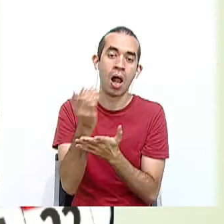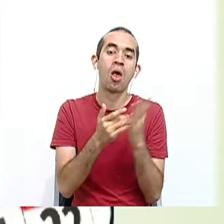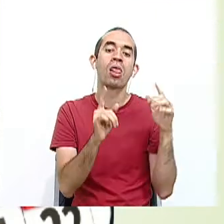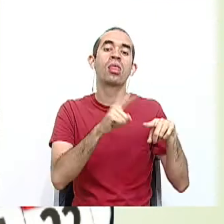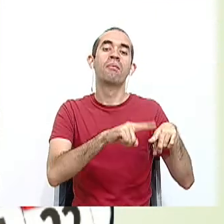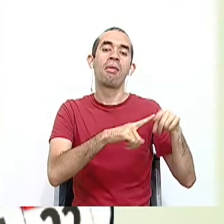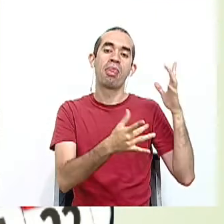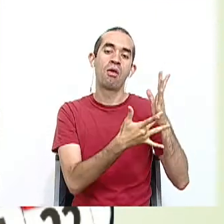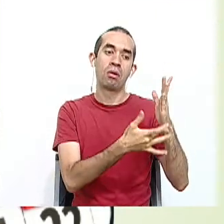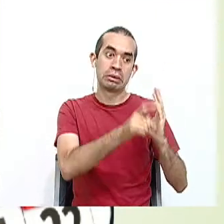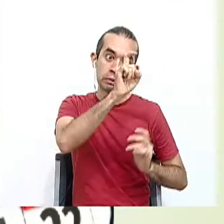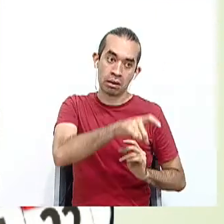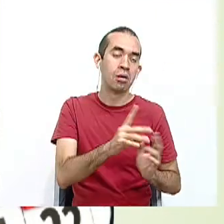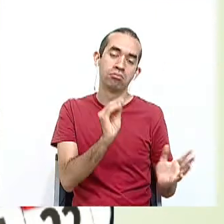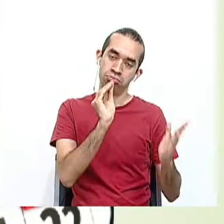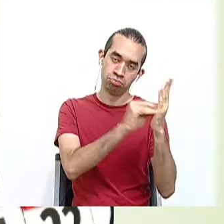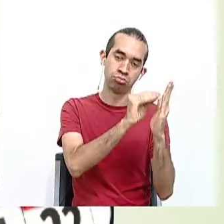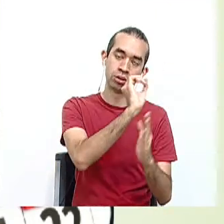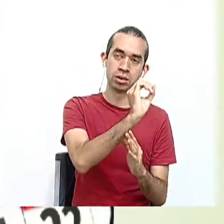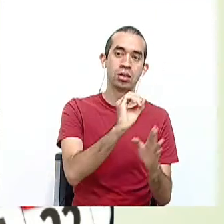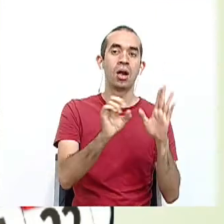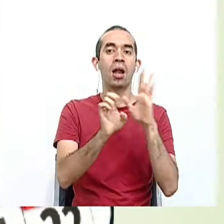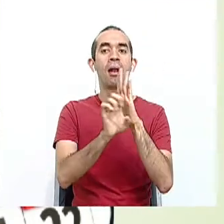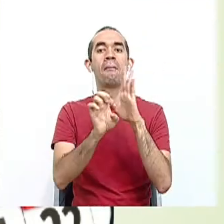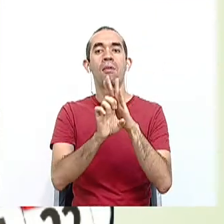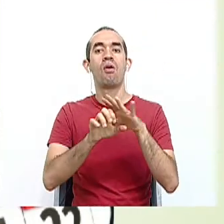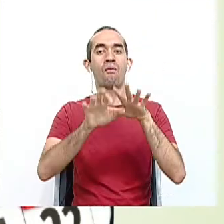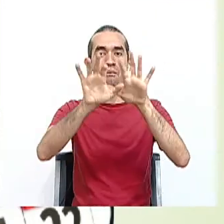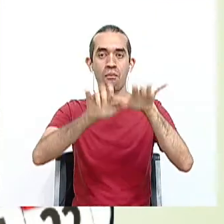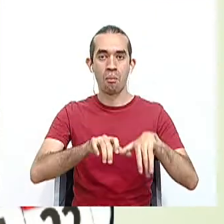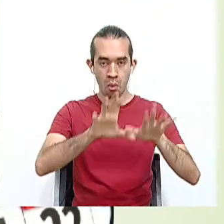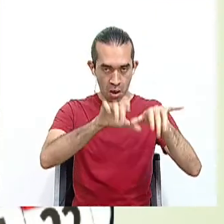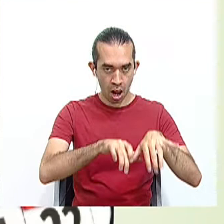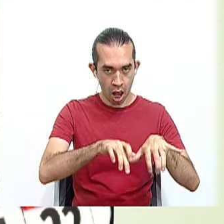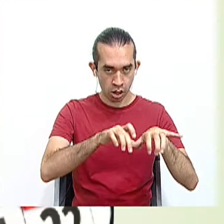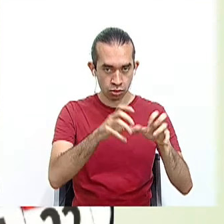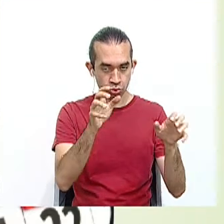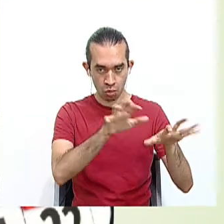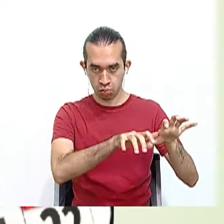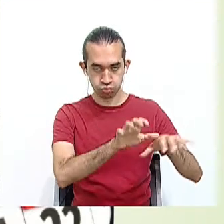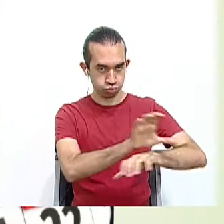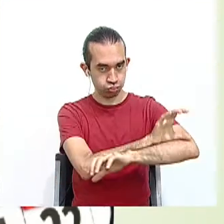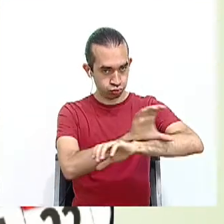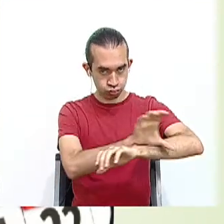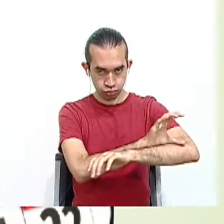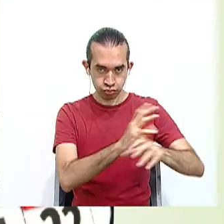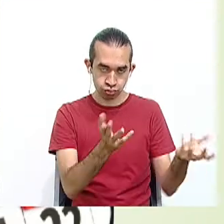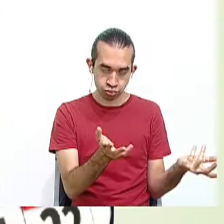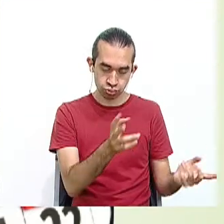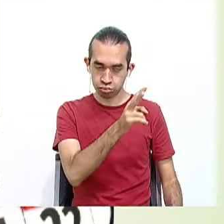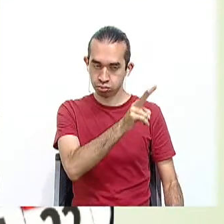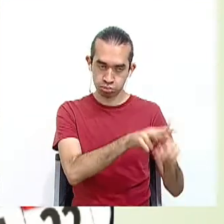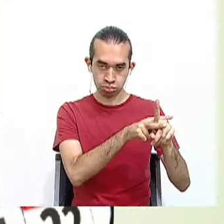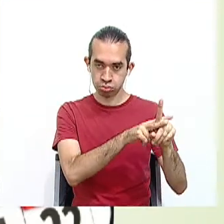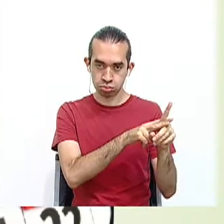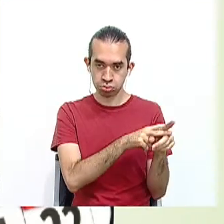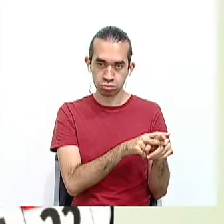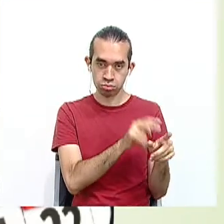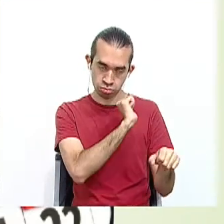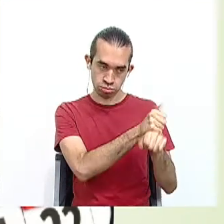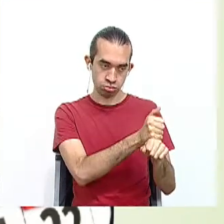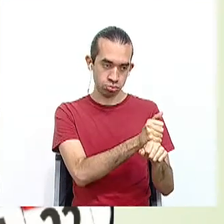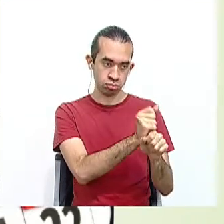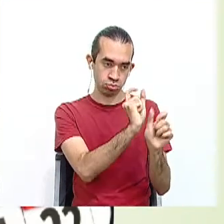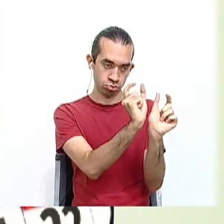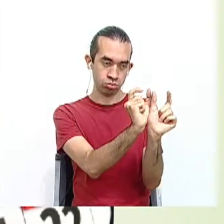técnicas. Por ejemplo, en formularios informatizados, cuando ya vienen las casillas